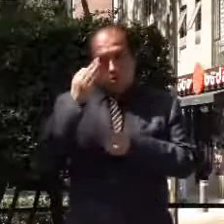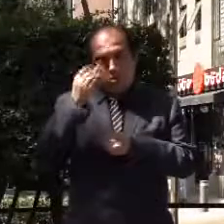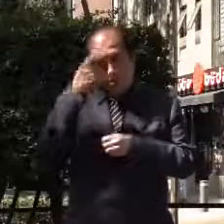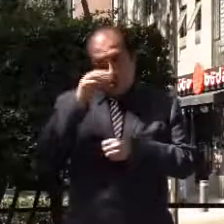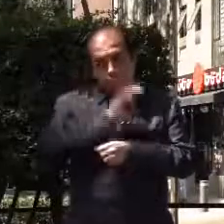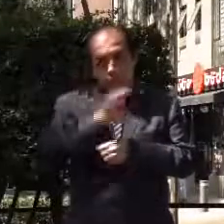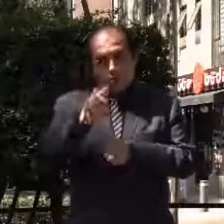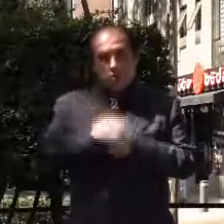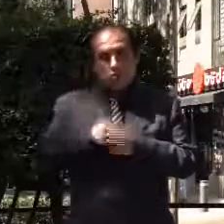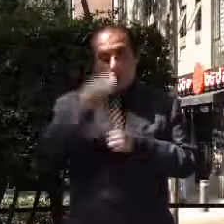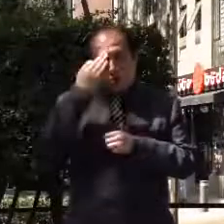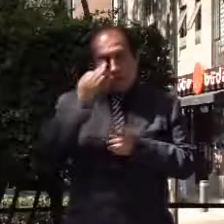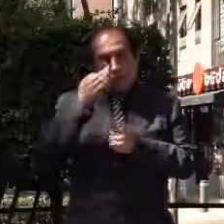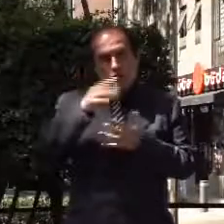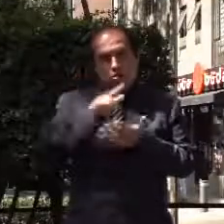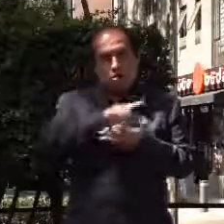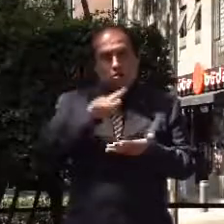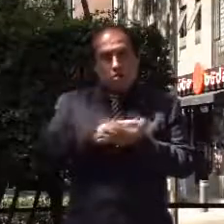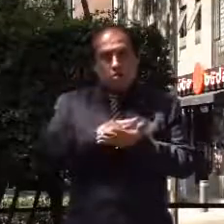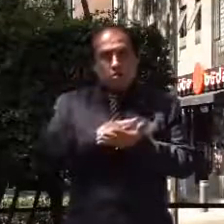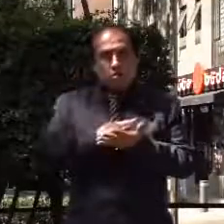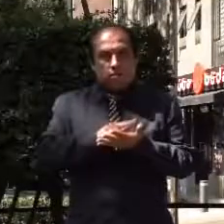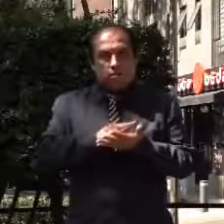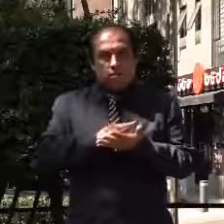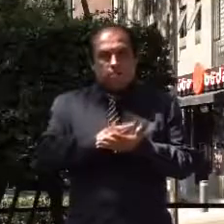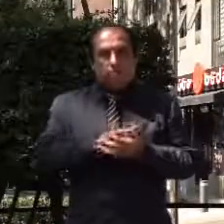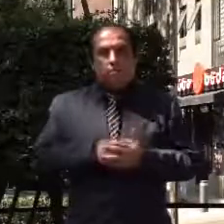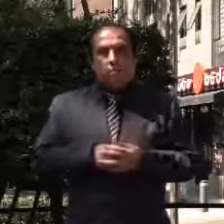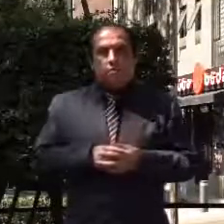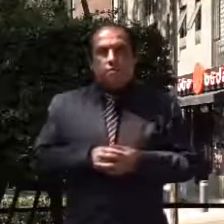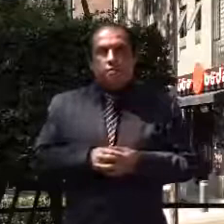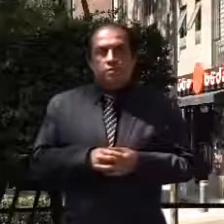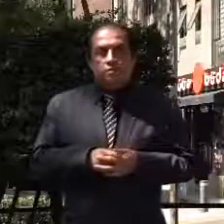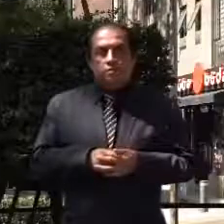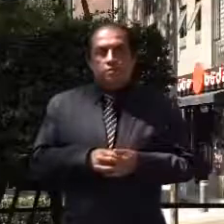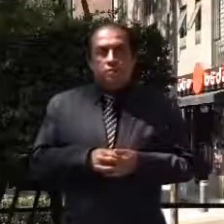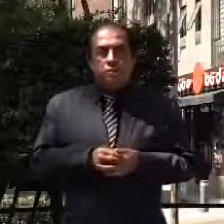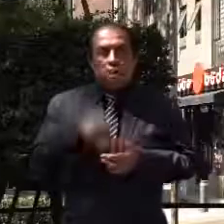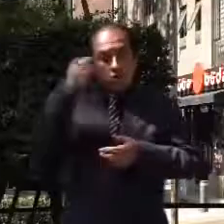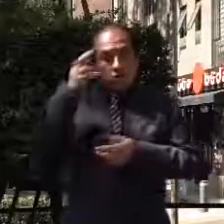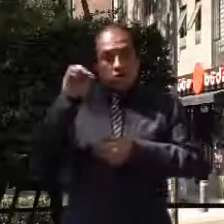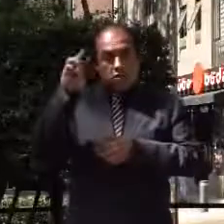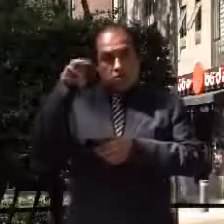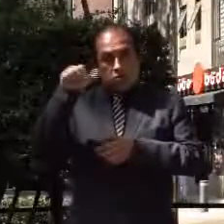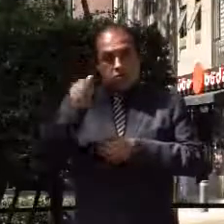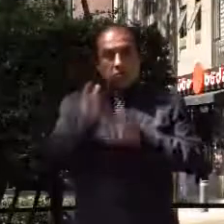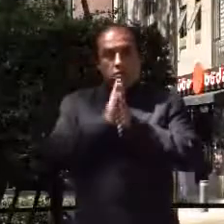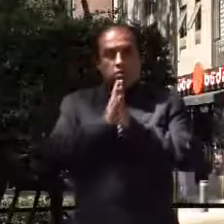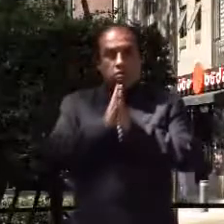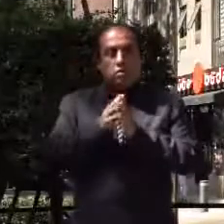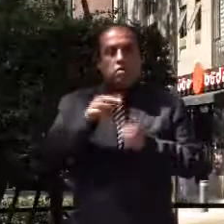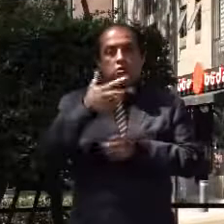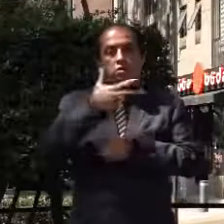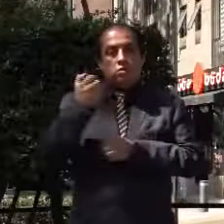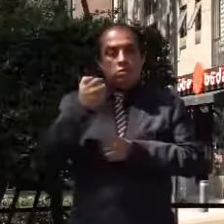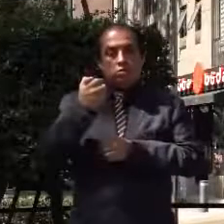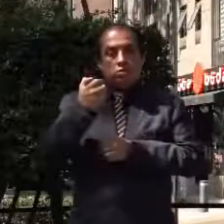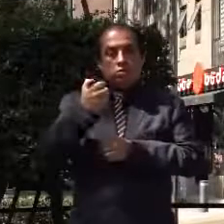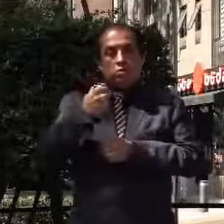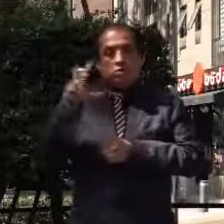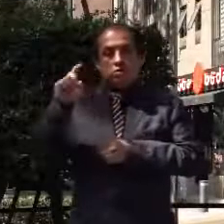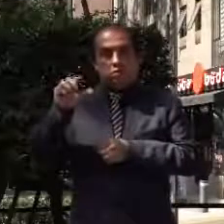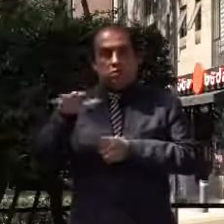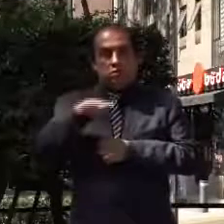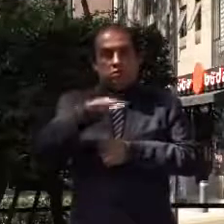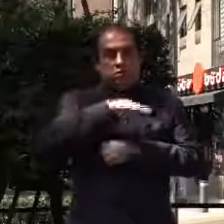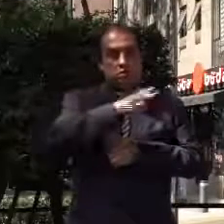son tiempos de ley, no es una decisión personal. Ya. Doctor Carmona, por favor, con los 830 sectores que habría